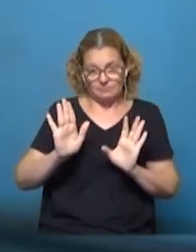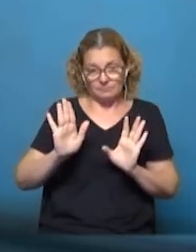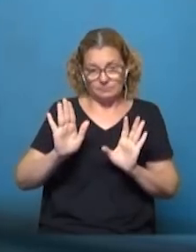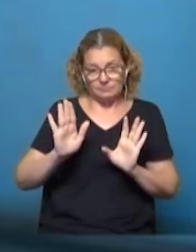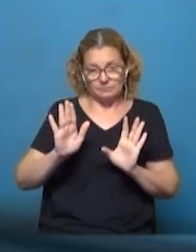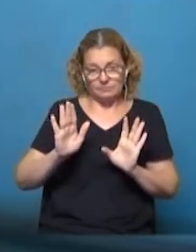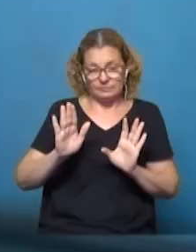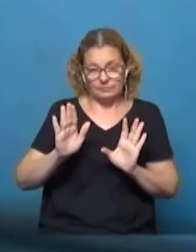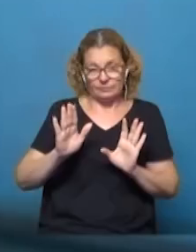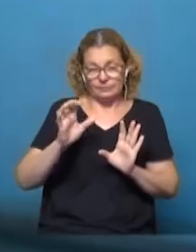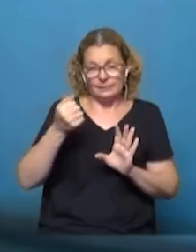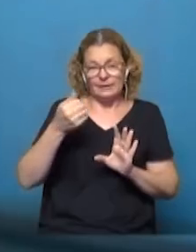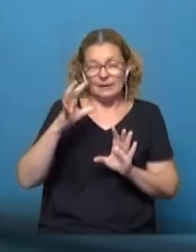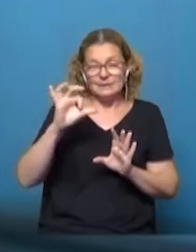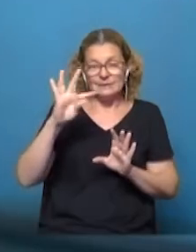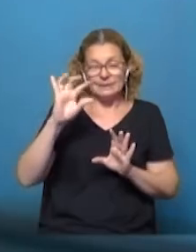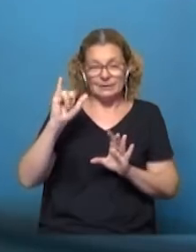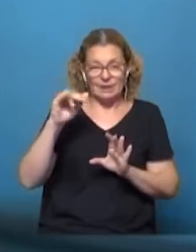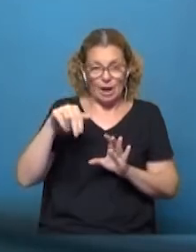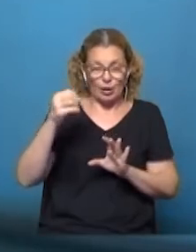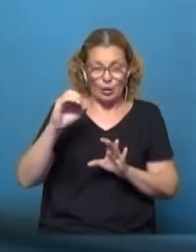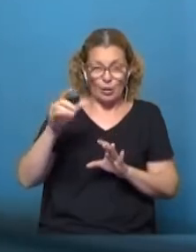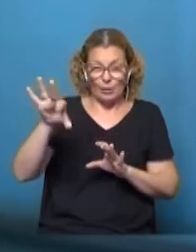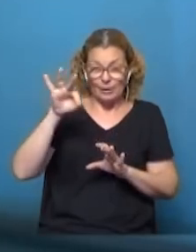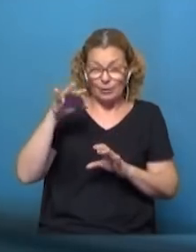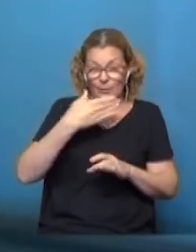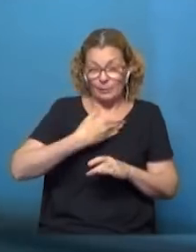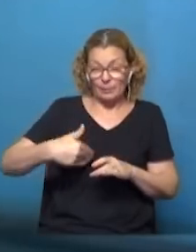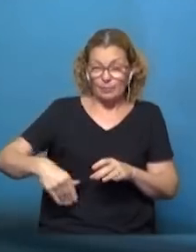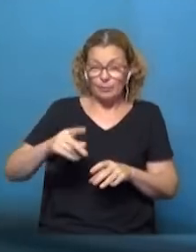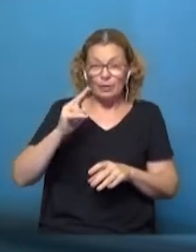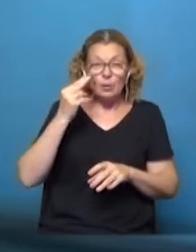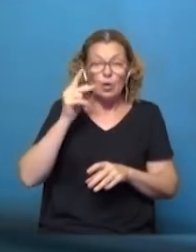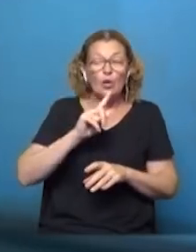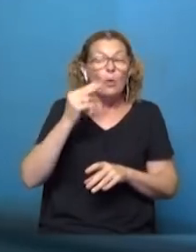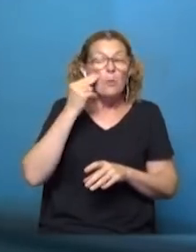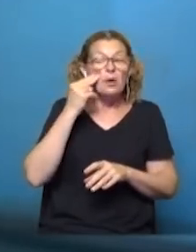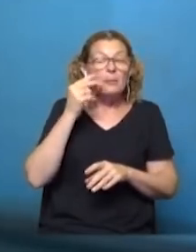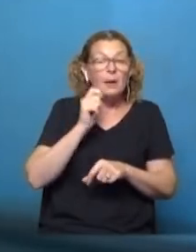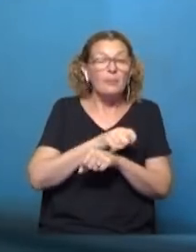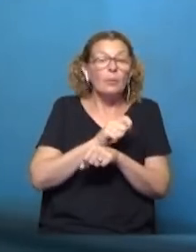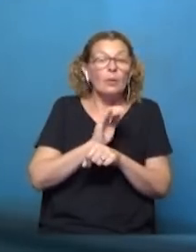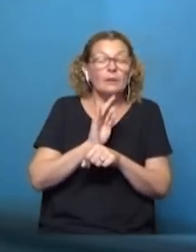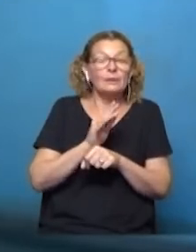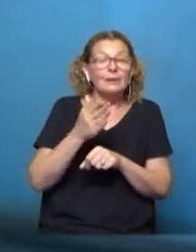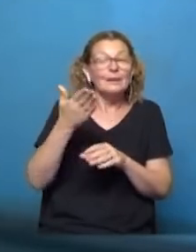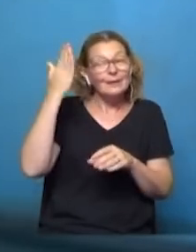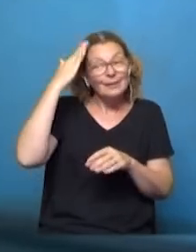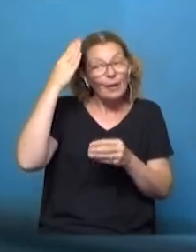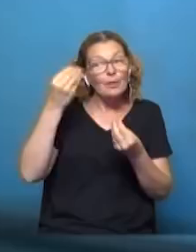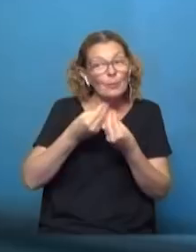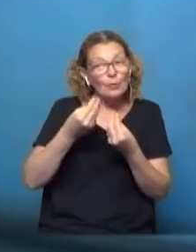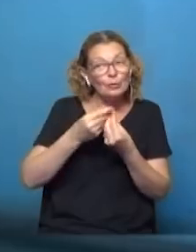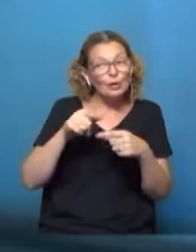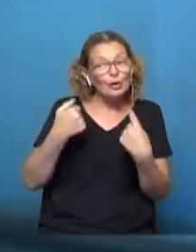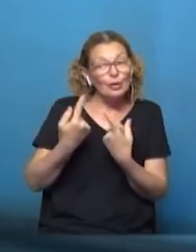que astellano lo designó el presidente no se puede no ser un problema penal que antes ya no sabe mucho más de lo que todos